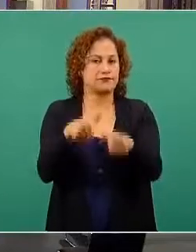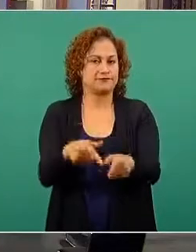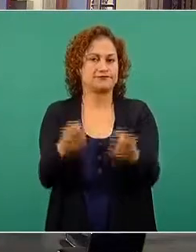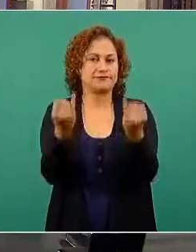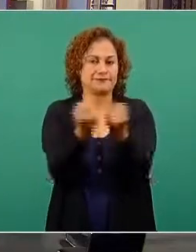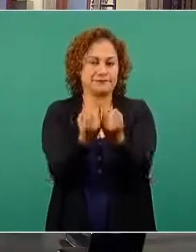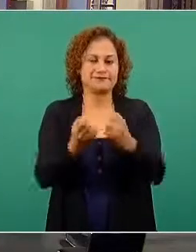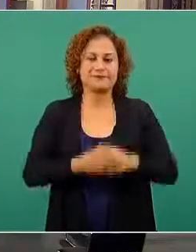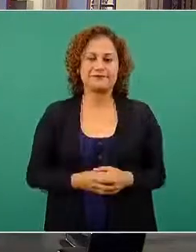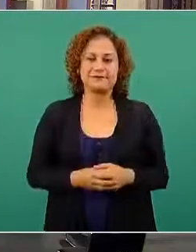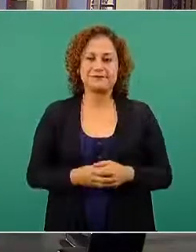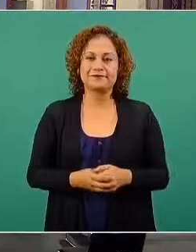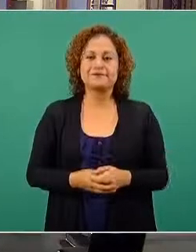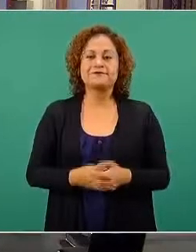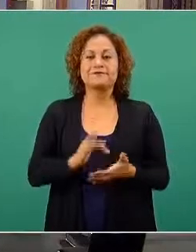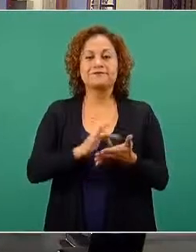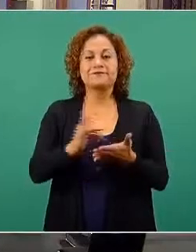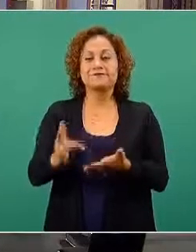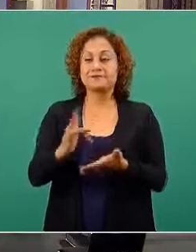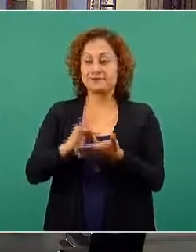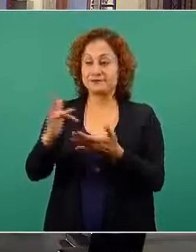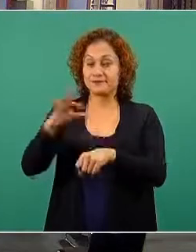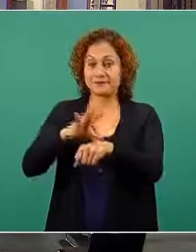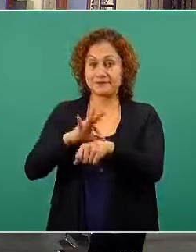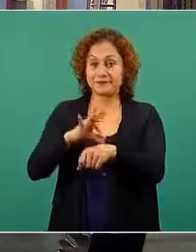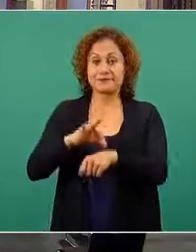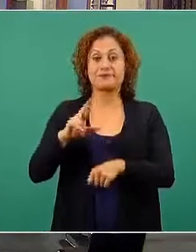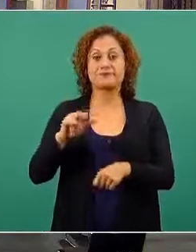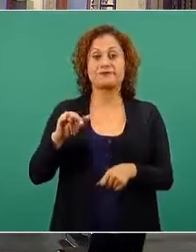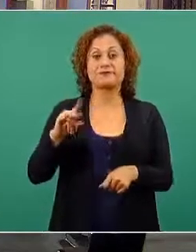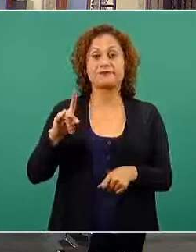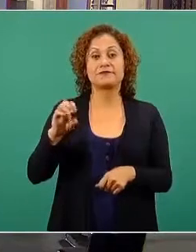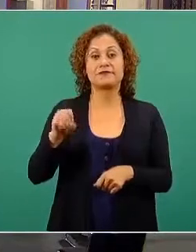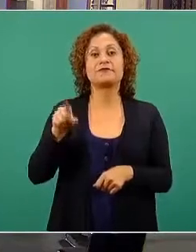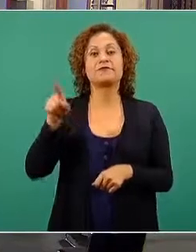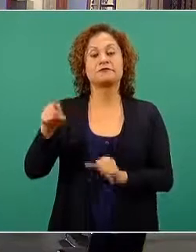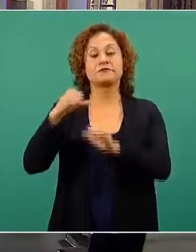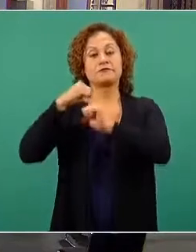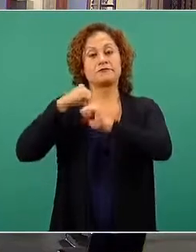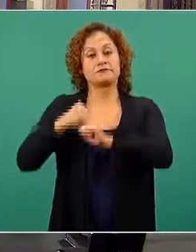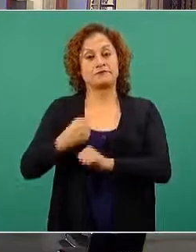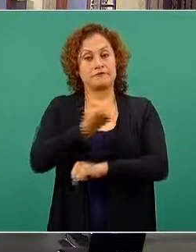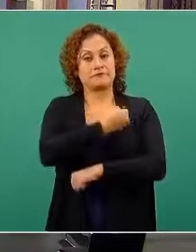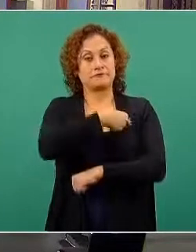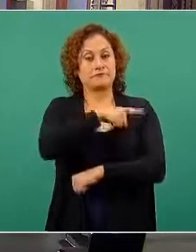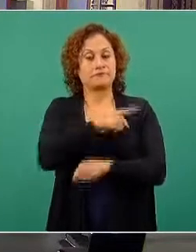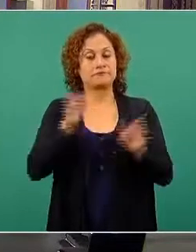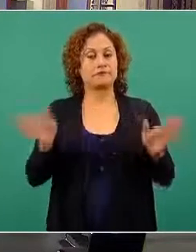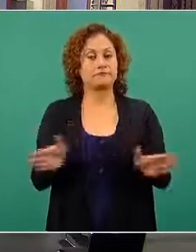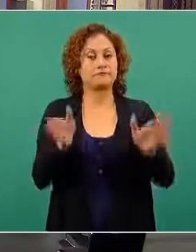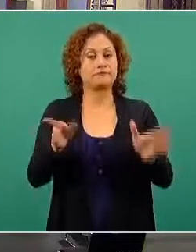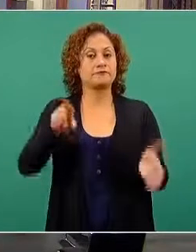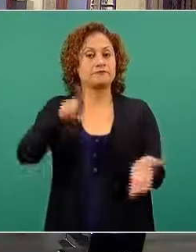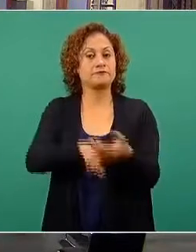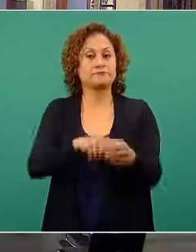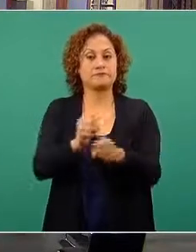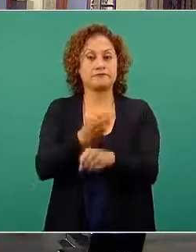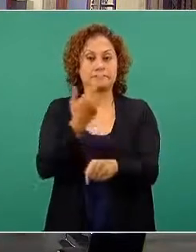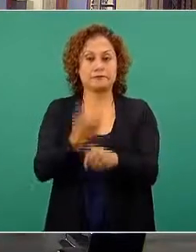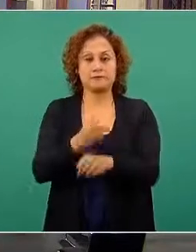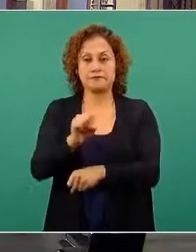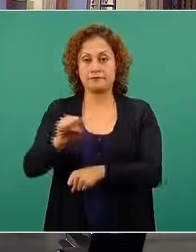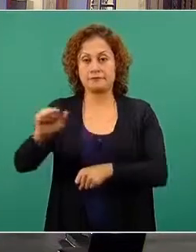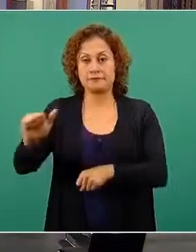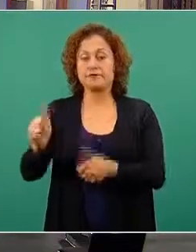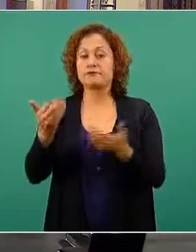Gracias, doctor Ricardo Cortés, director general de Promoción de la Salud de la Secretaría de Salud. Vamos a hablar de